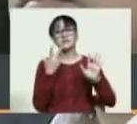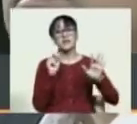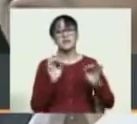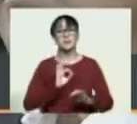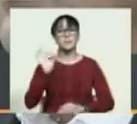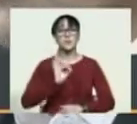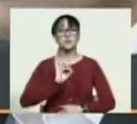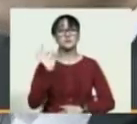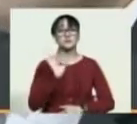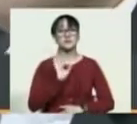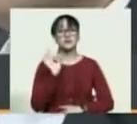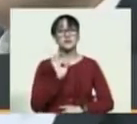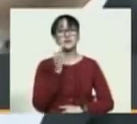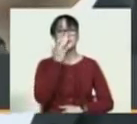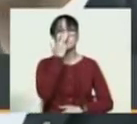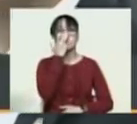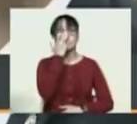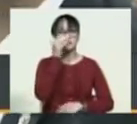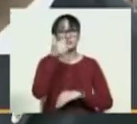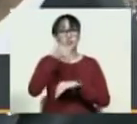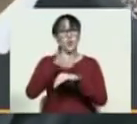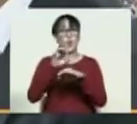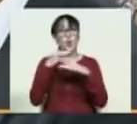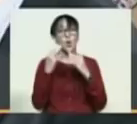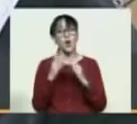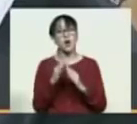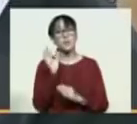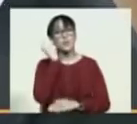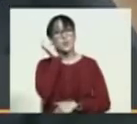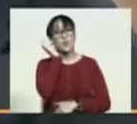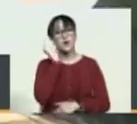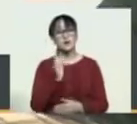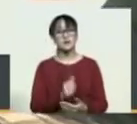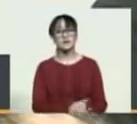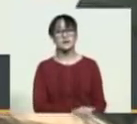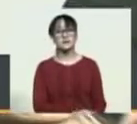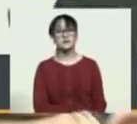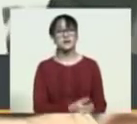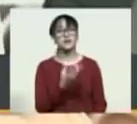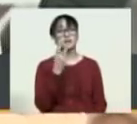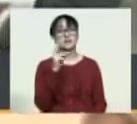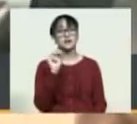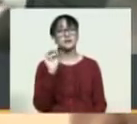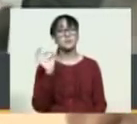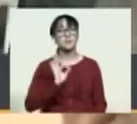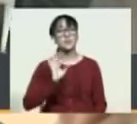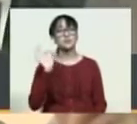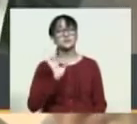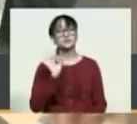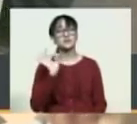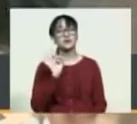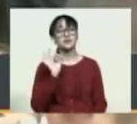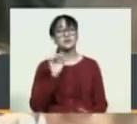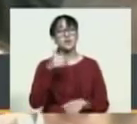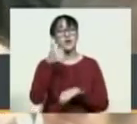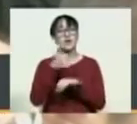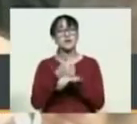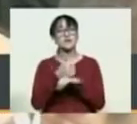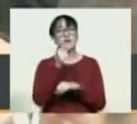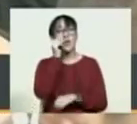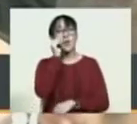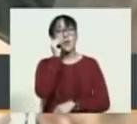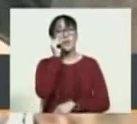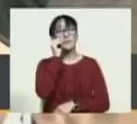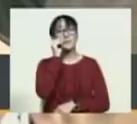hogares tiene jefas de hogar, mujeres, y el 30% tiene jefes,